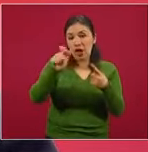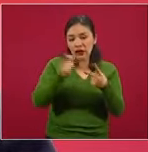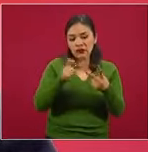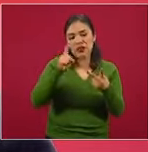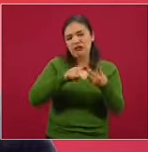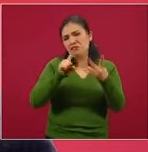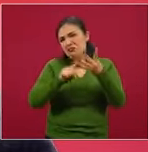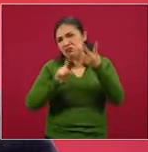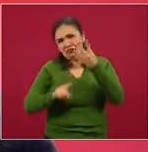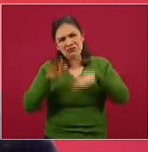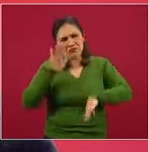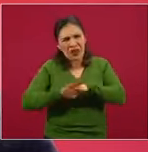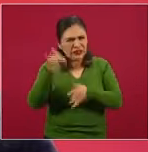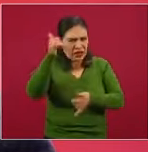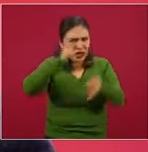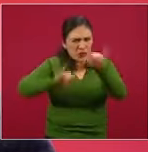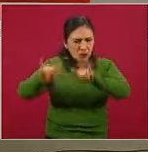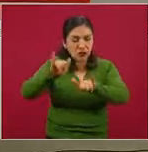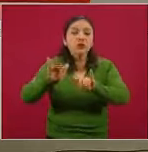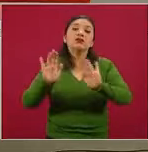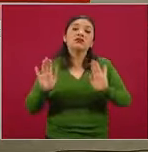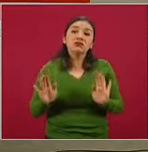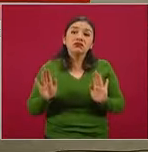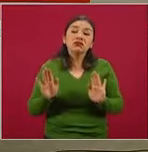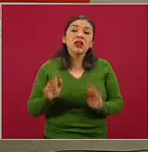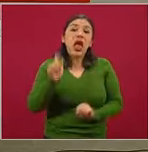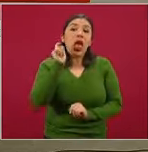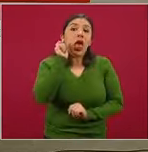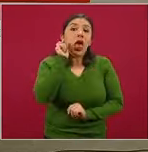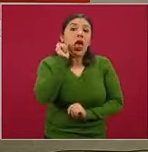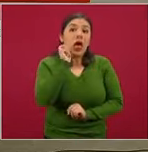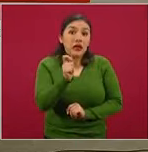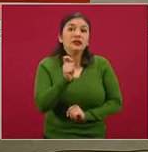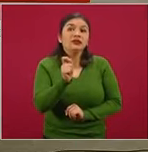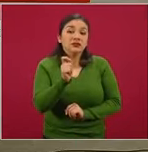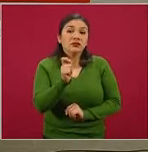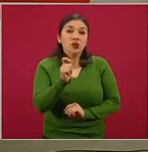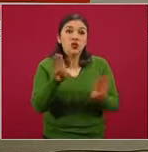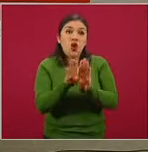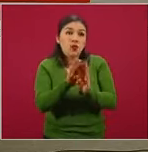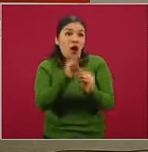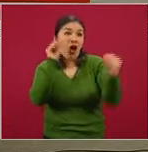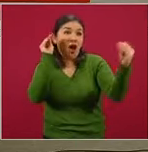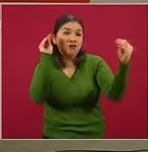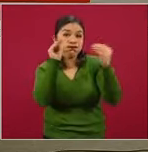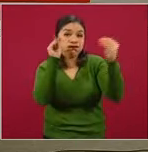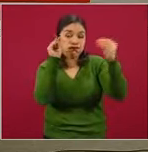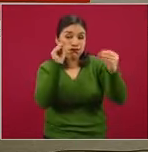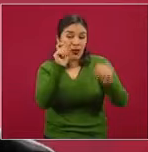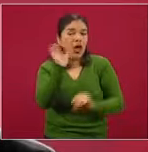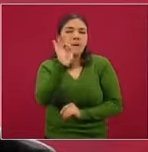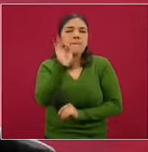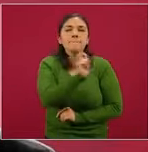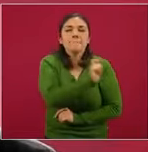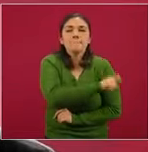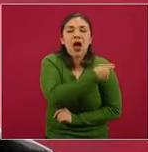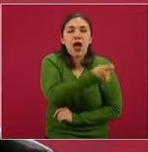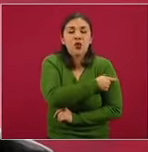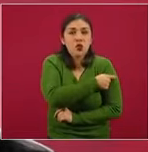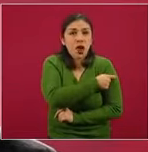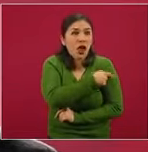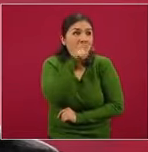estos 3 laboratorios, es un asunto no negociable que si las vacunas no